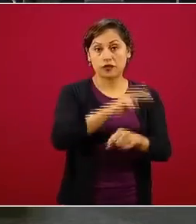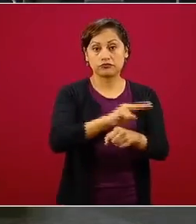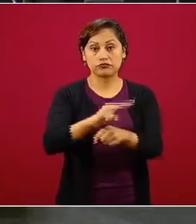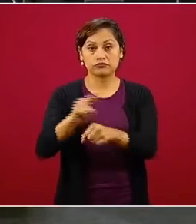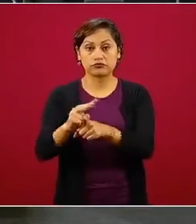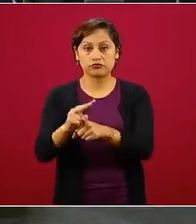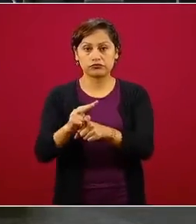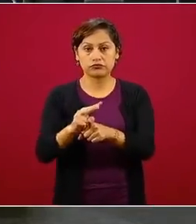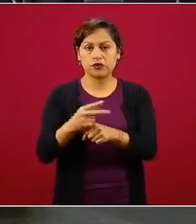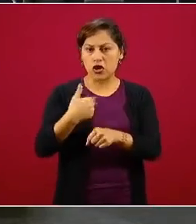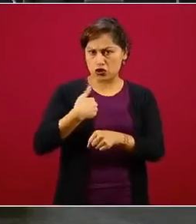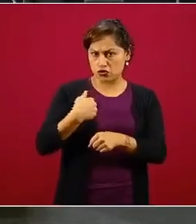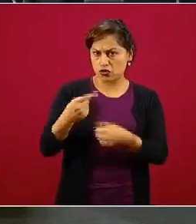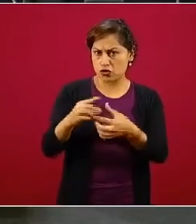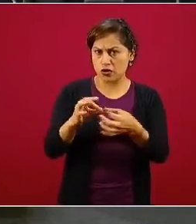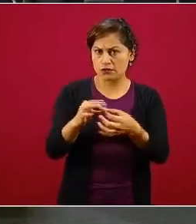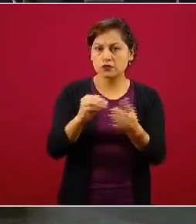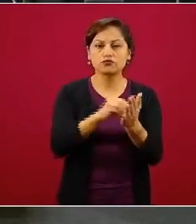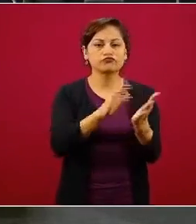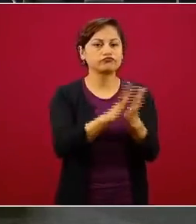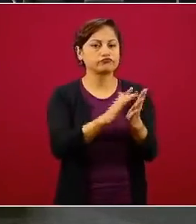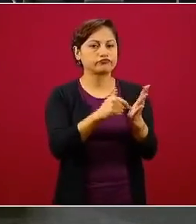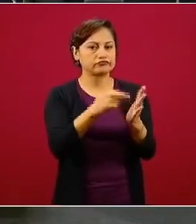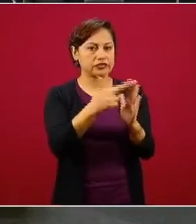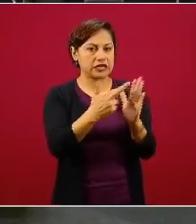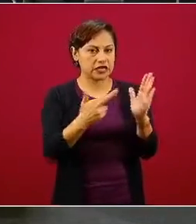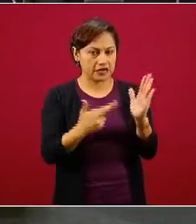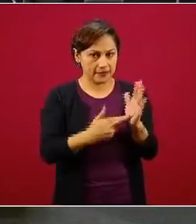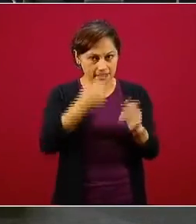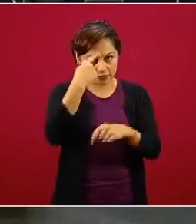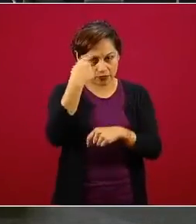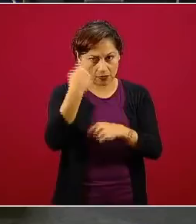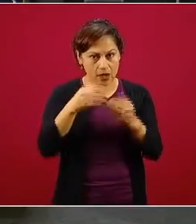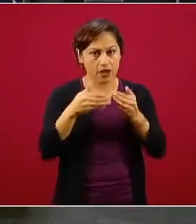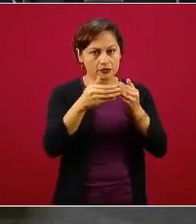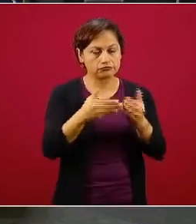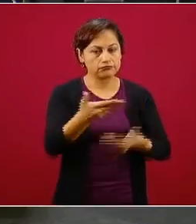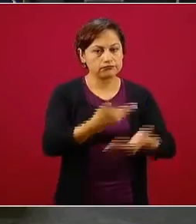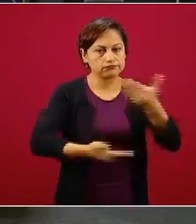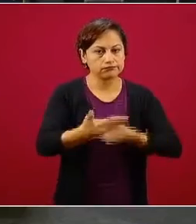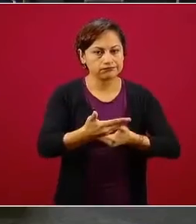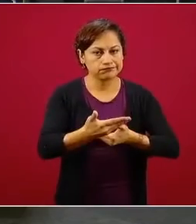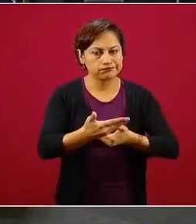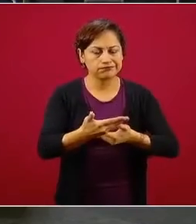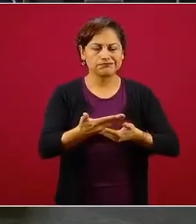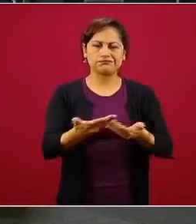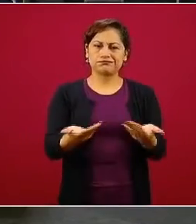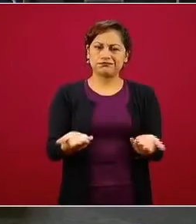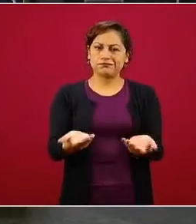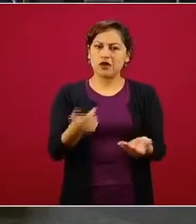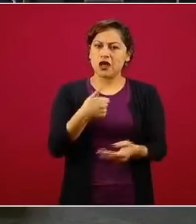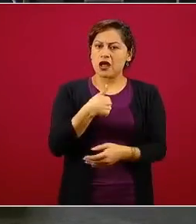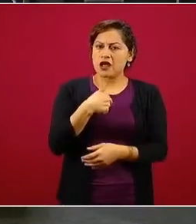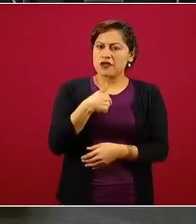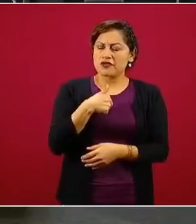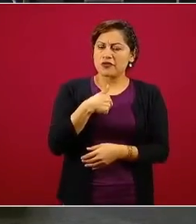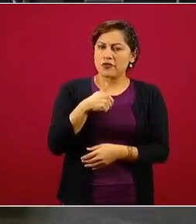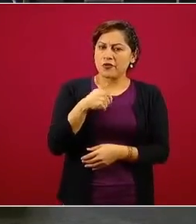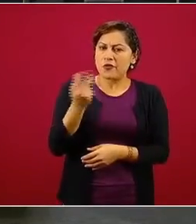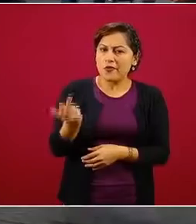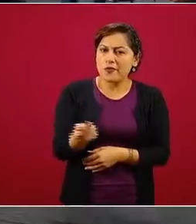Marítimo. ¿Quién tiene que ordenar, quién tiene que hacer esa